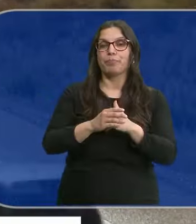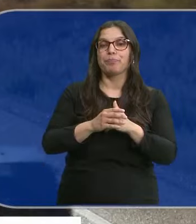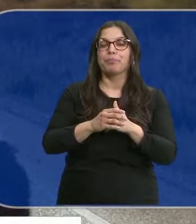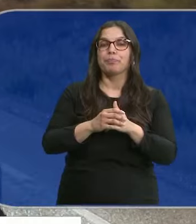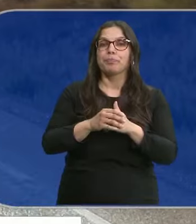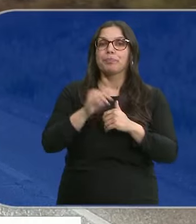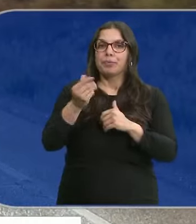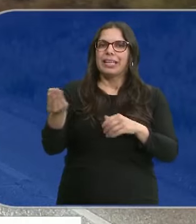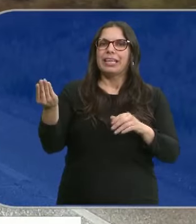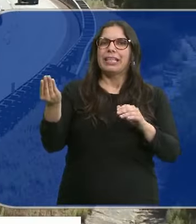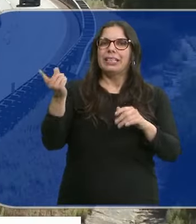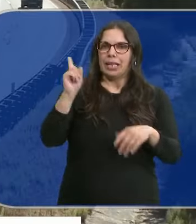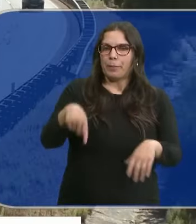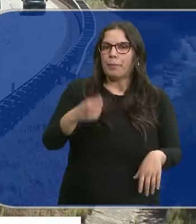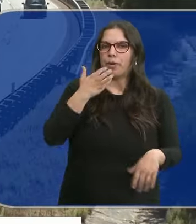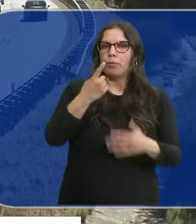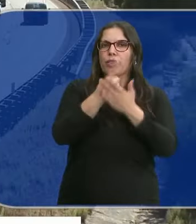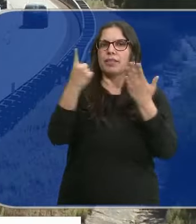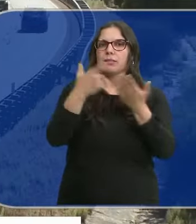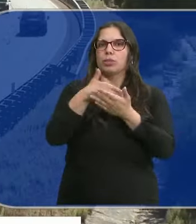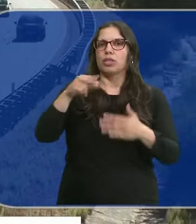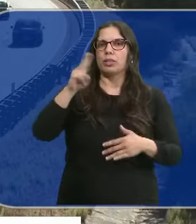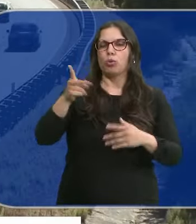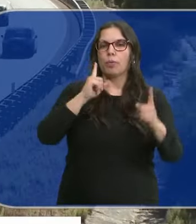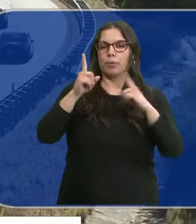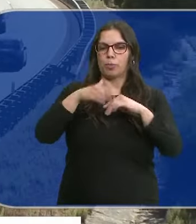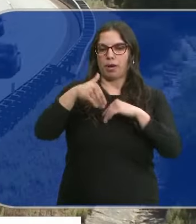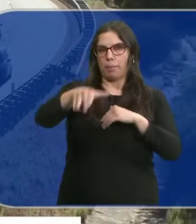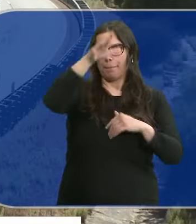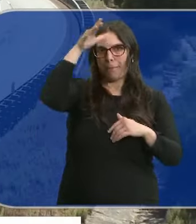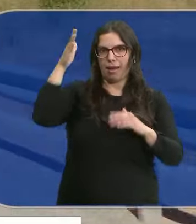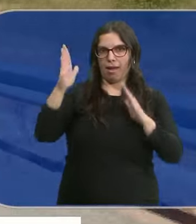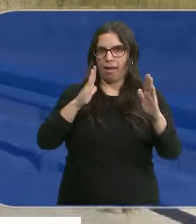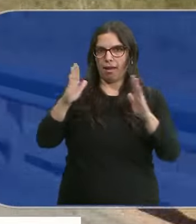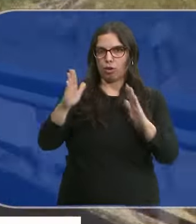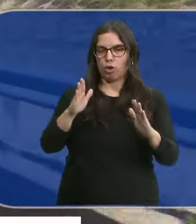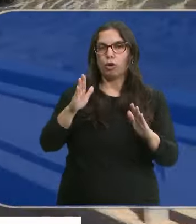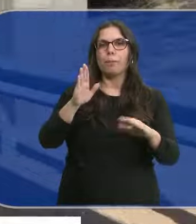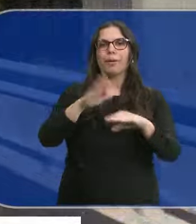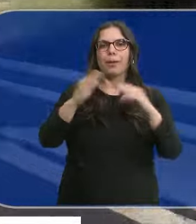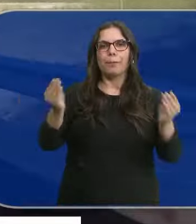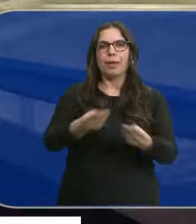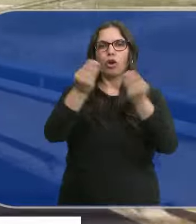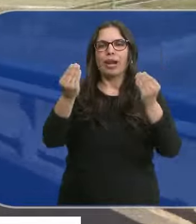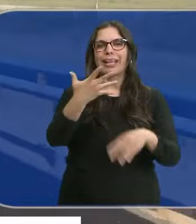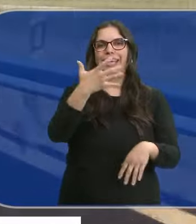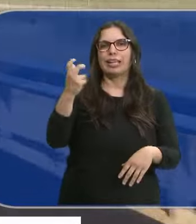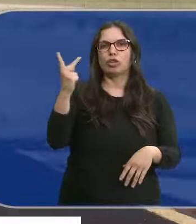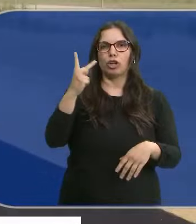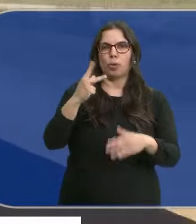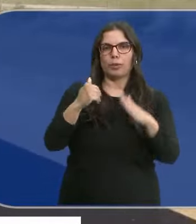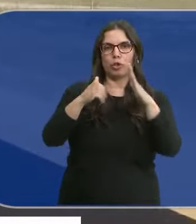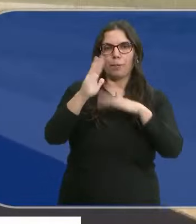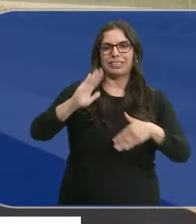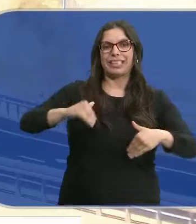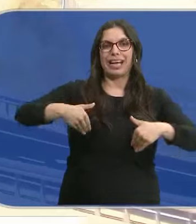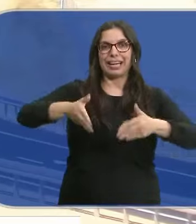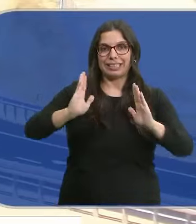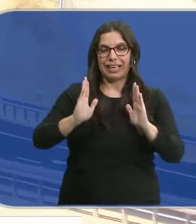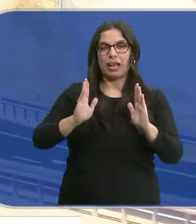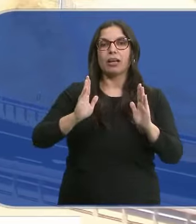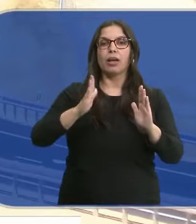cifra están incluidos los 16 millones de euros previstos para este verano, destinados a la mejora de más de 500 kilómetros en carreteras